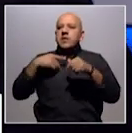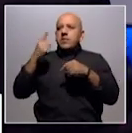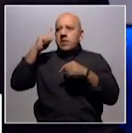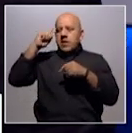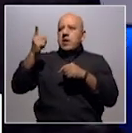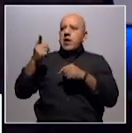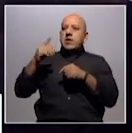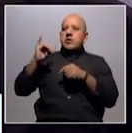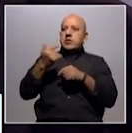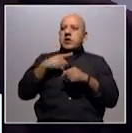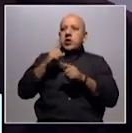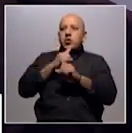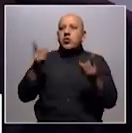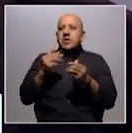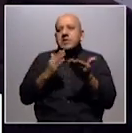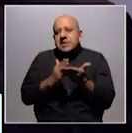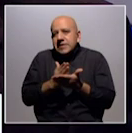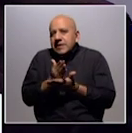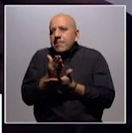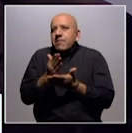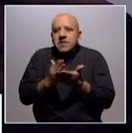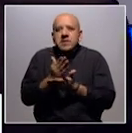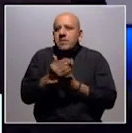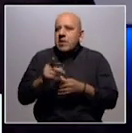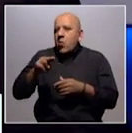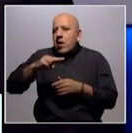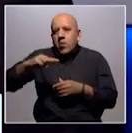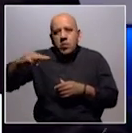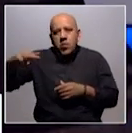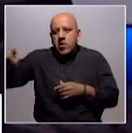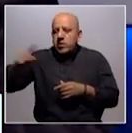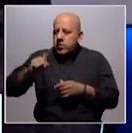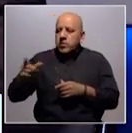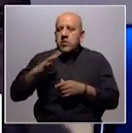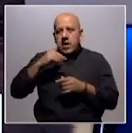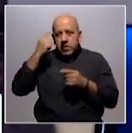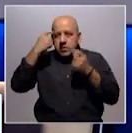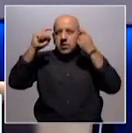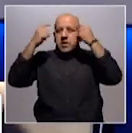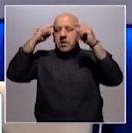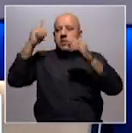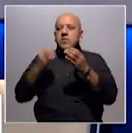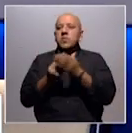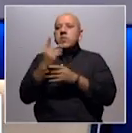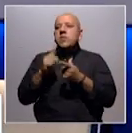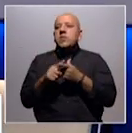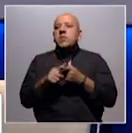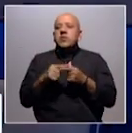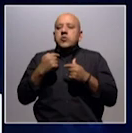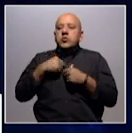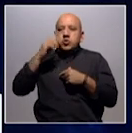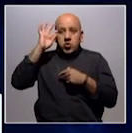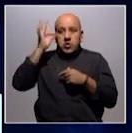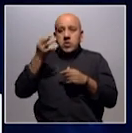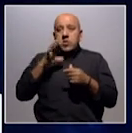tiene porque se mete más en la cocina de la creación del conocimiento para decirlo 10 yo creo que